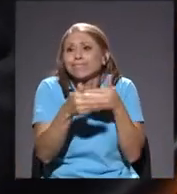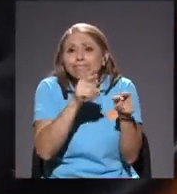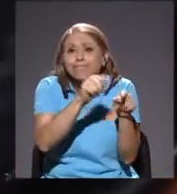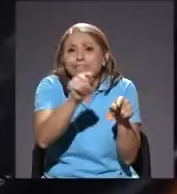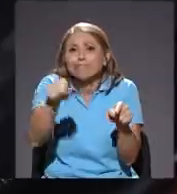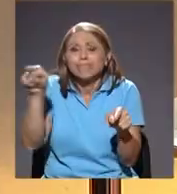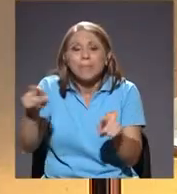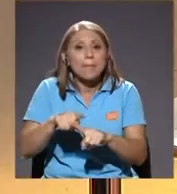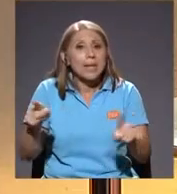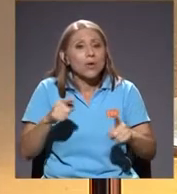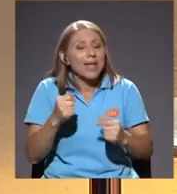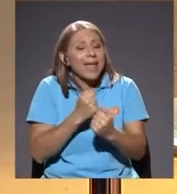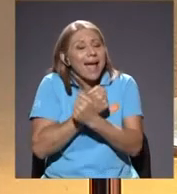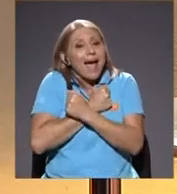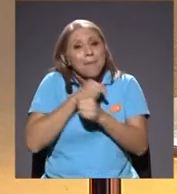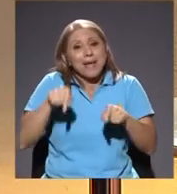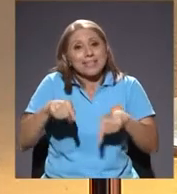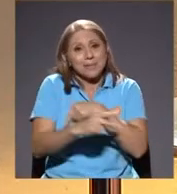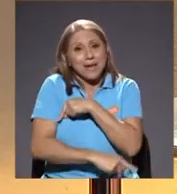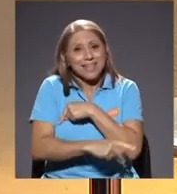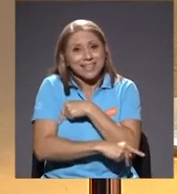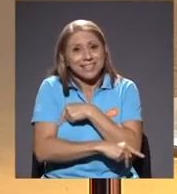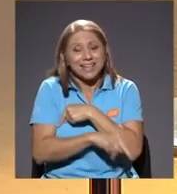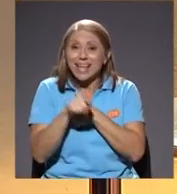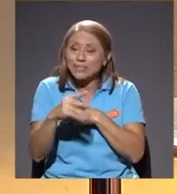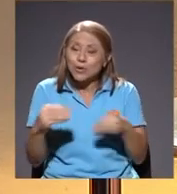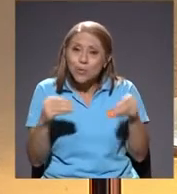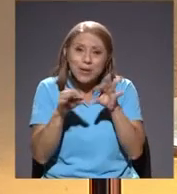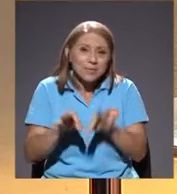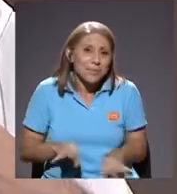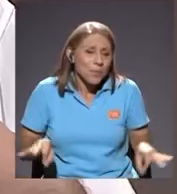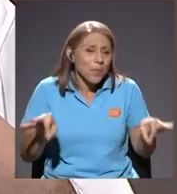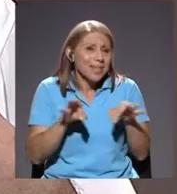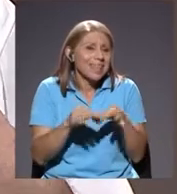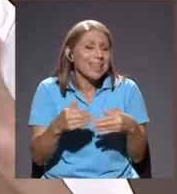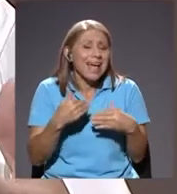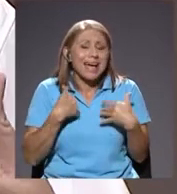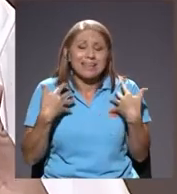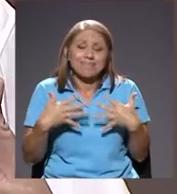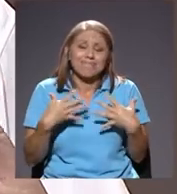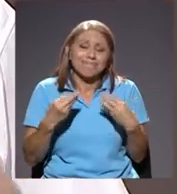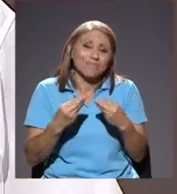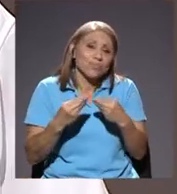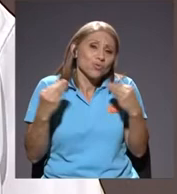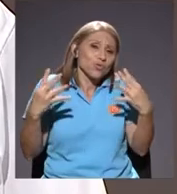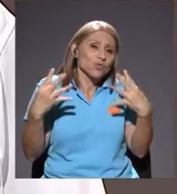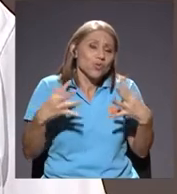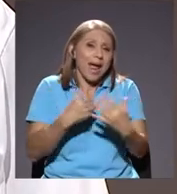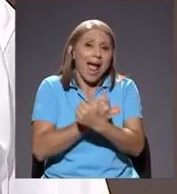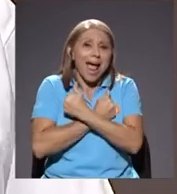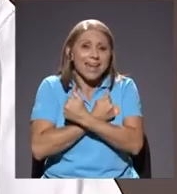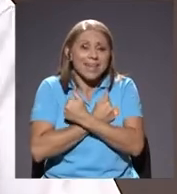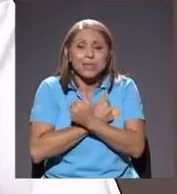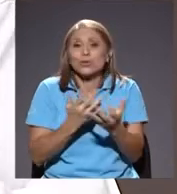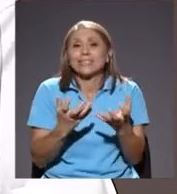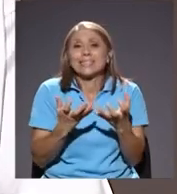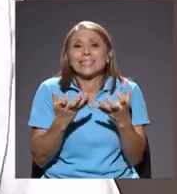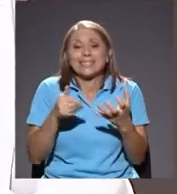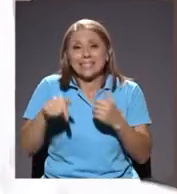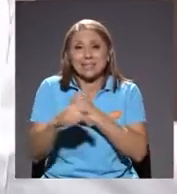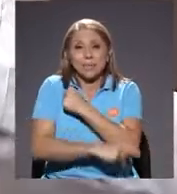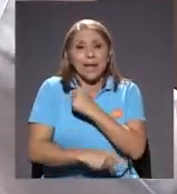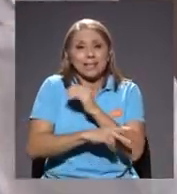importante hay un cariño enorme por ese país y un deseo enorme de que este país salga adelante es como